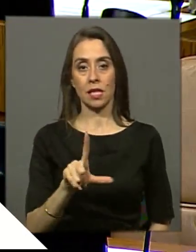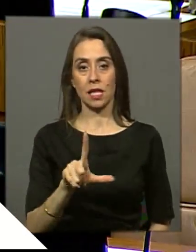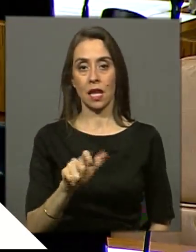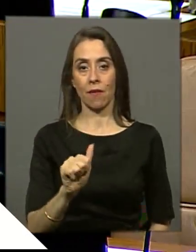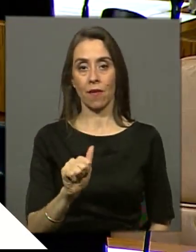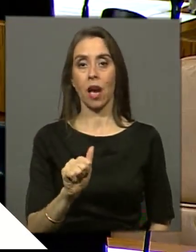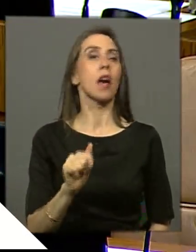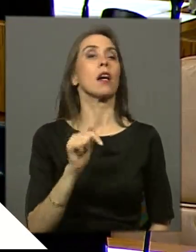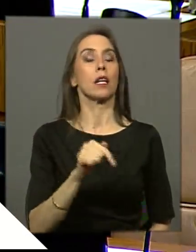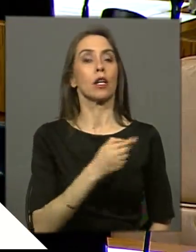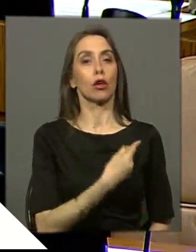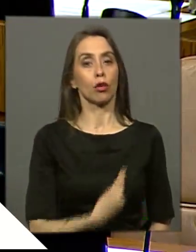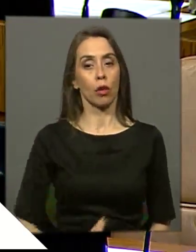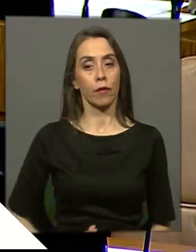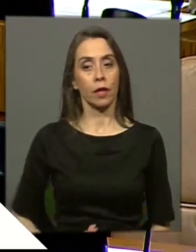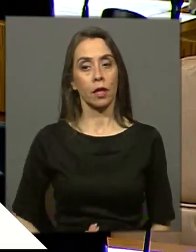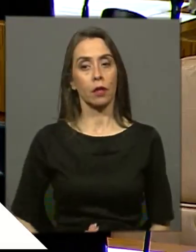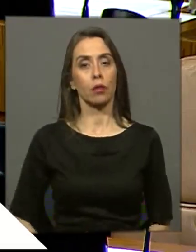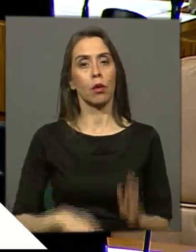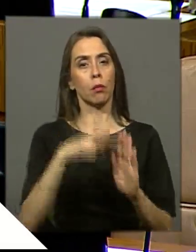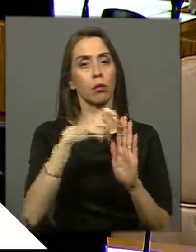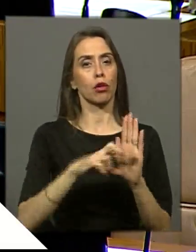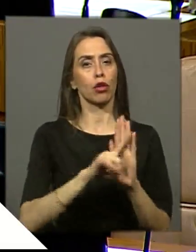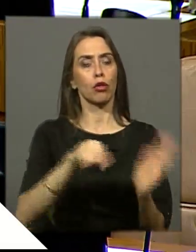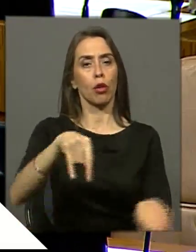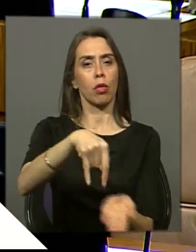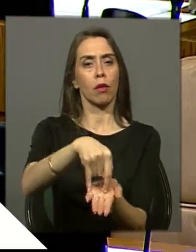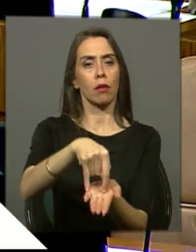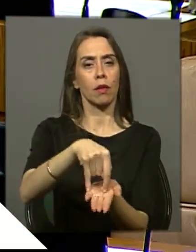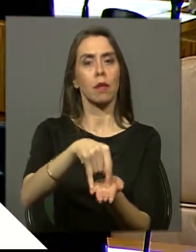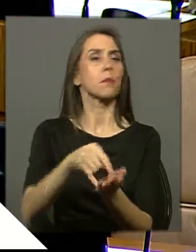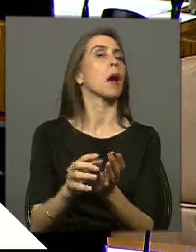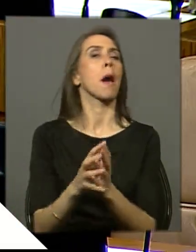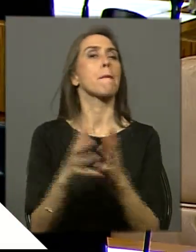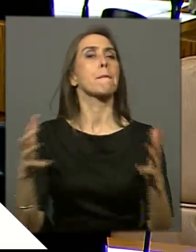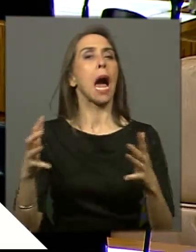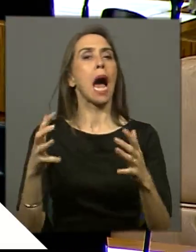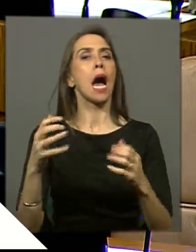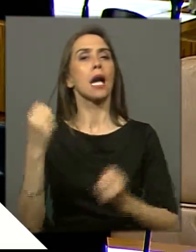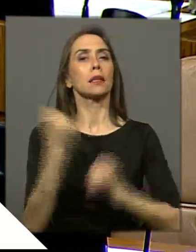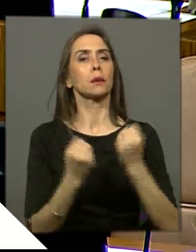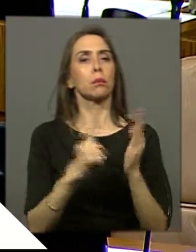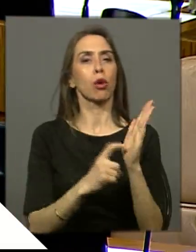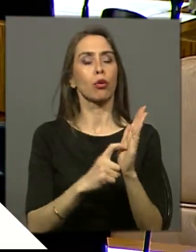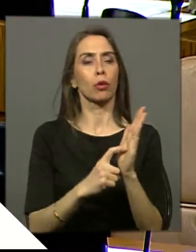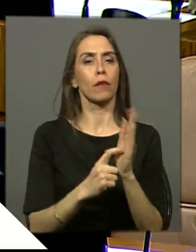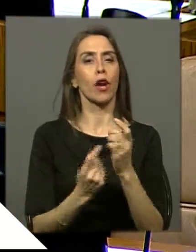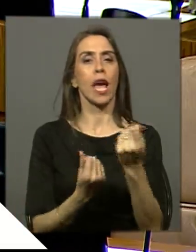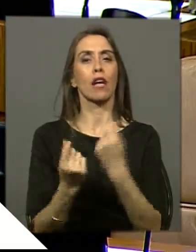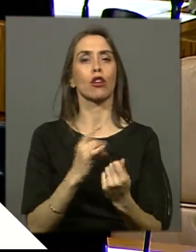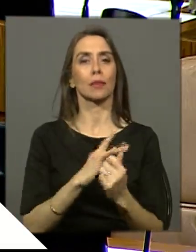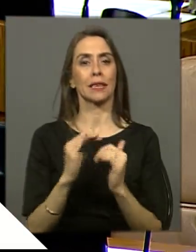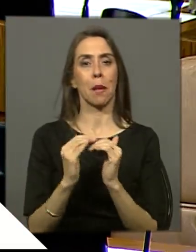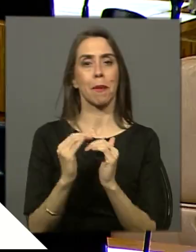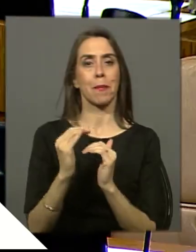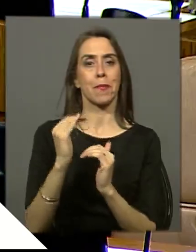este gobierno impulsara iniciativas que fueran en la dirección de aumento de la productividad y del crecimiento de la economía